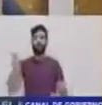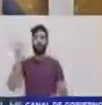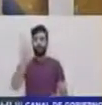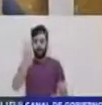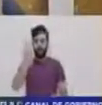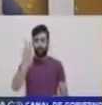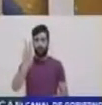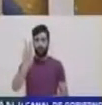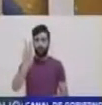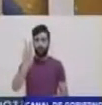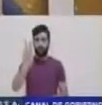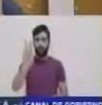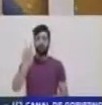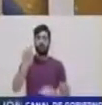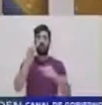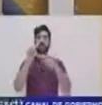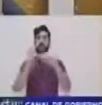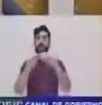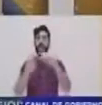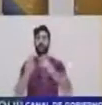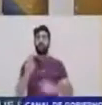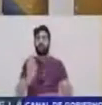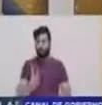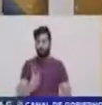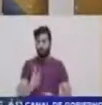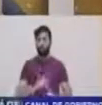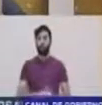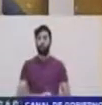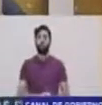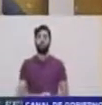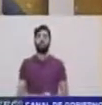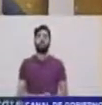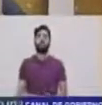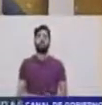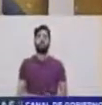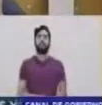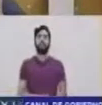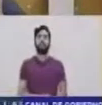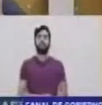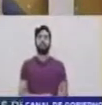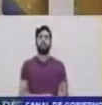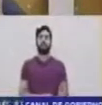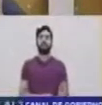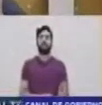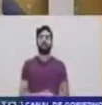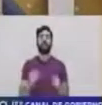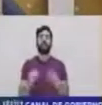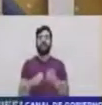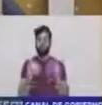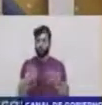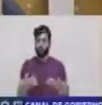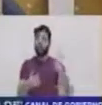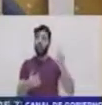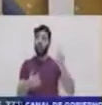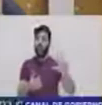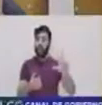centímetros elevado al cuadrado, y eso dividido 2. Por lo tanto, la